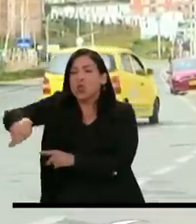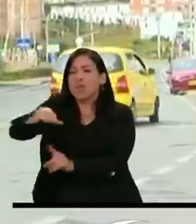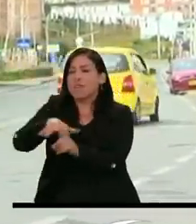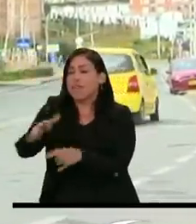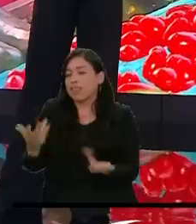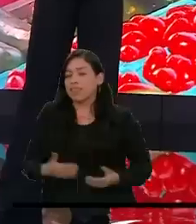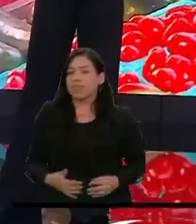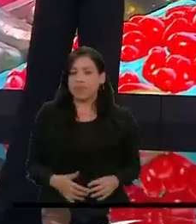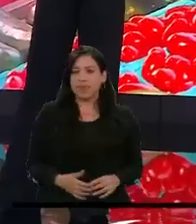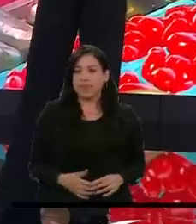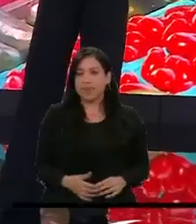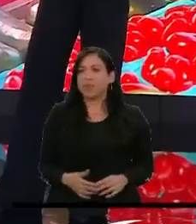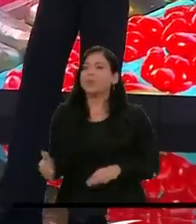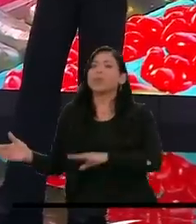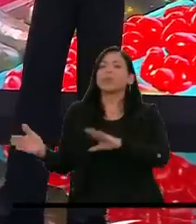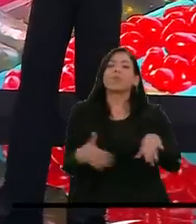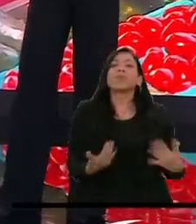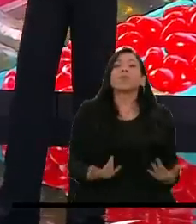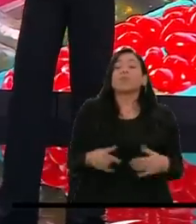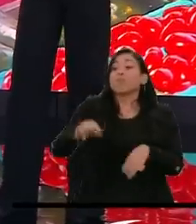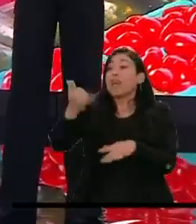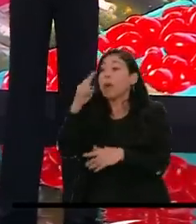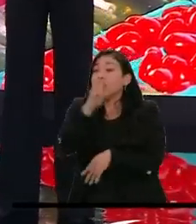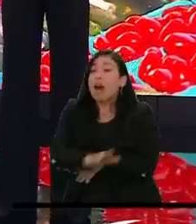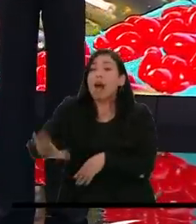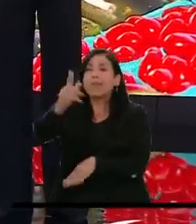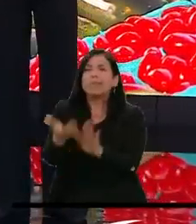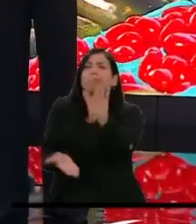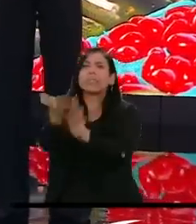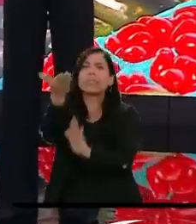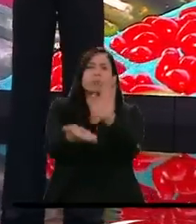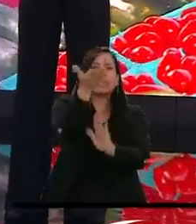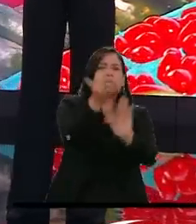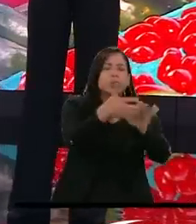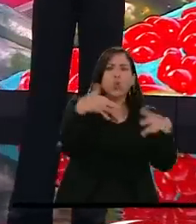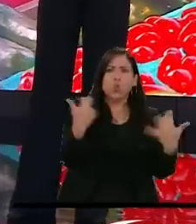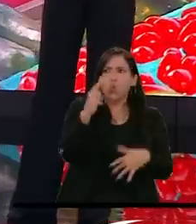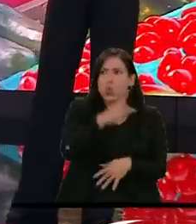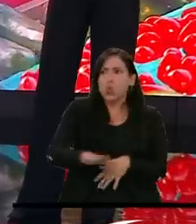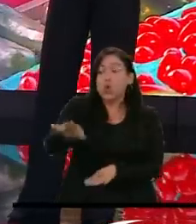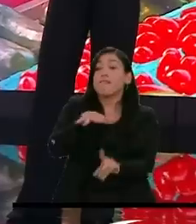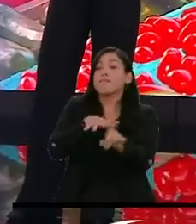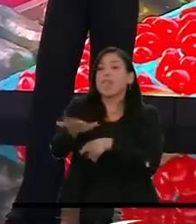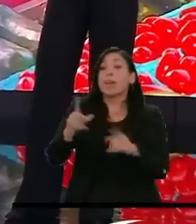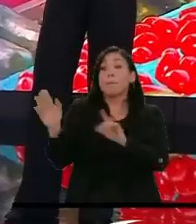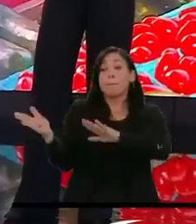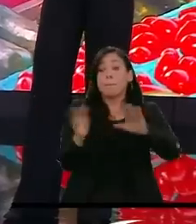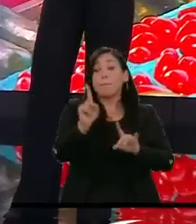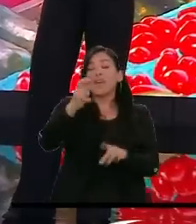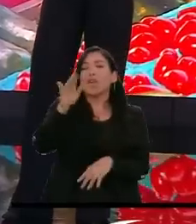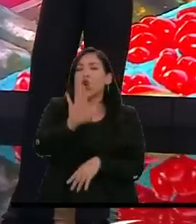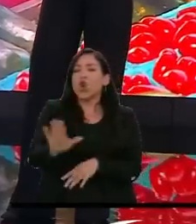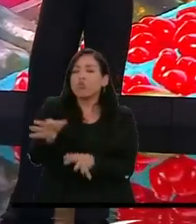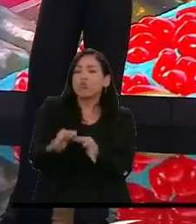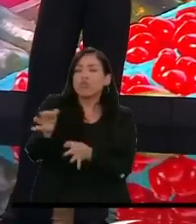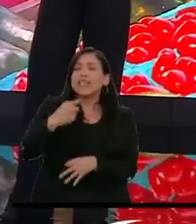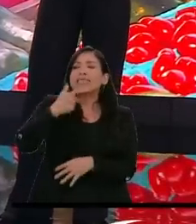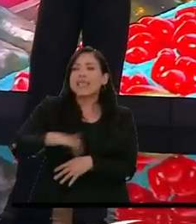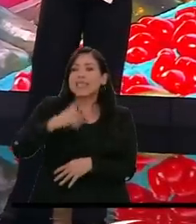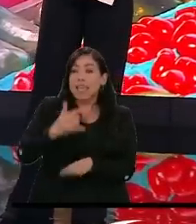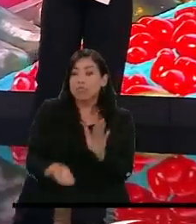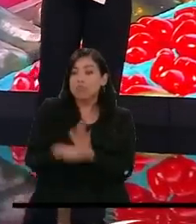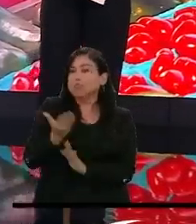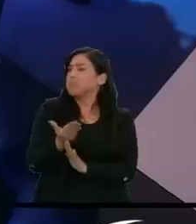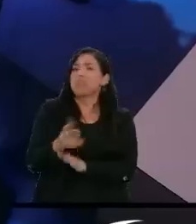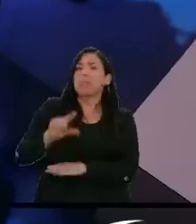inflación. Y aunque los costos o los altos costos mejor se sienten en todo el país, en Sincelejo fue donde menos aumentó la